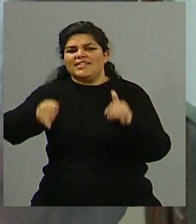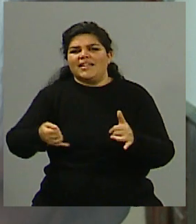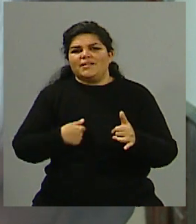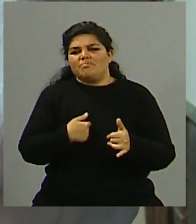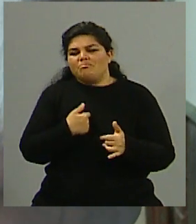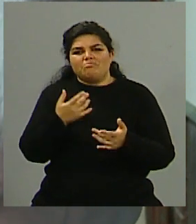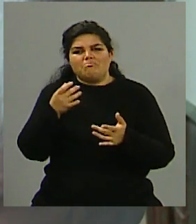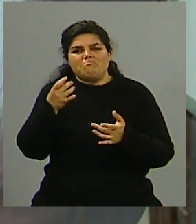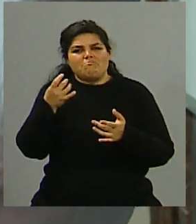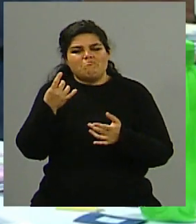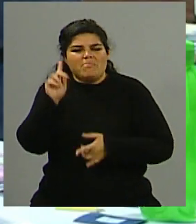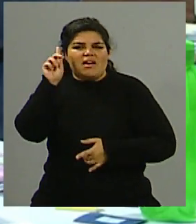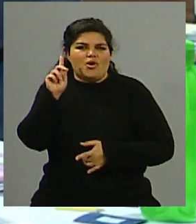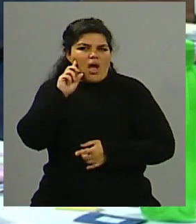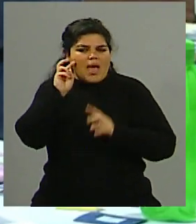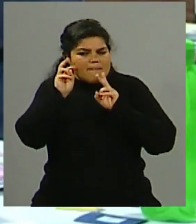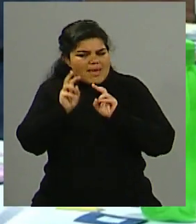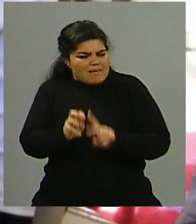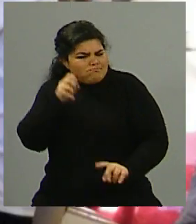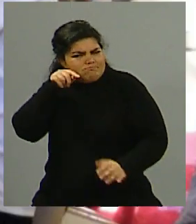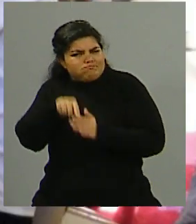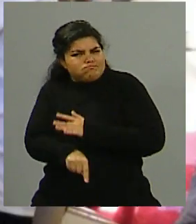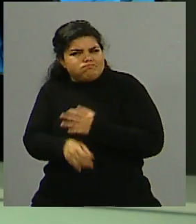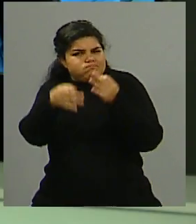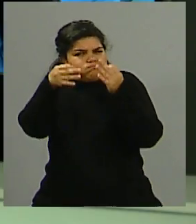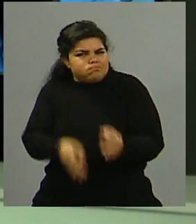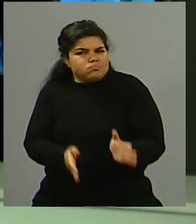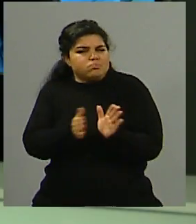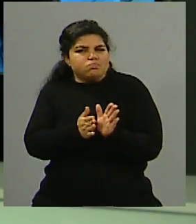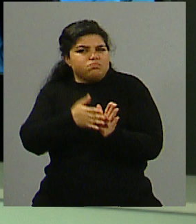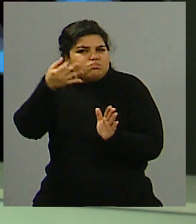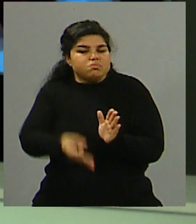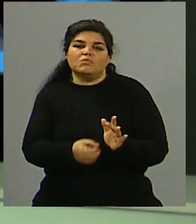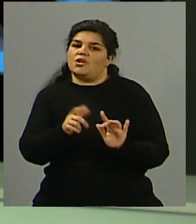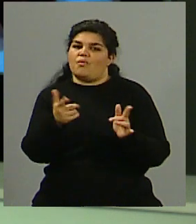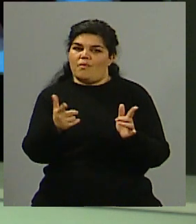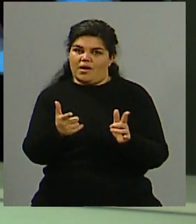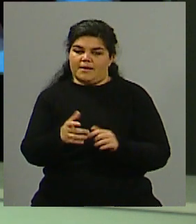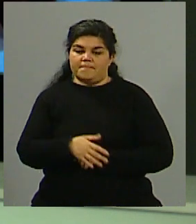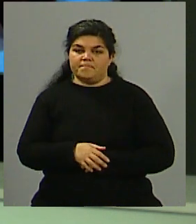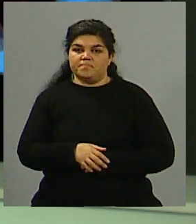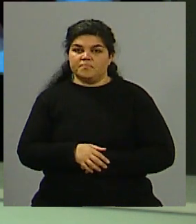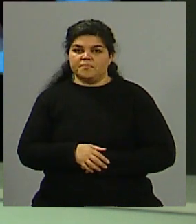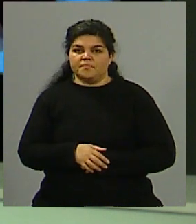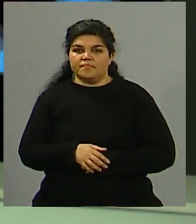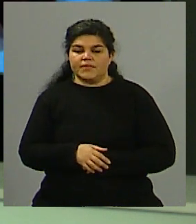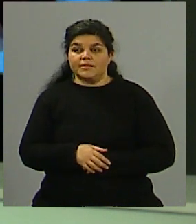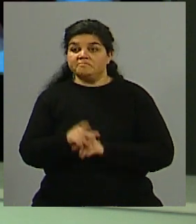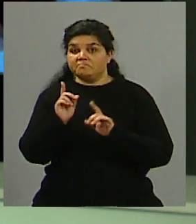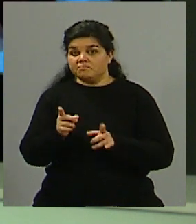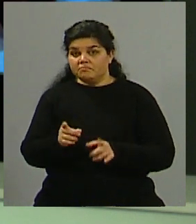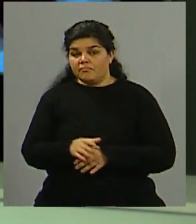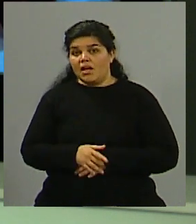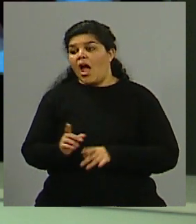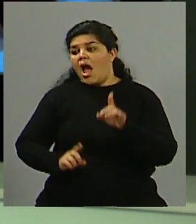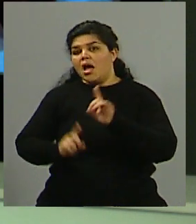como siempre estos fenómenos, digamos, tienen algunos aspectos de valoración, muchos chicos